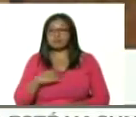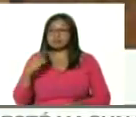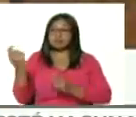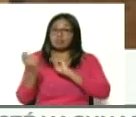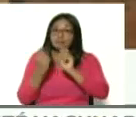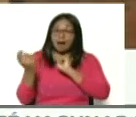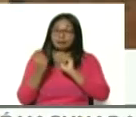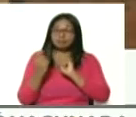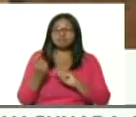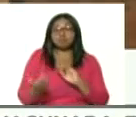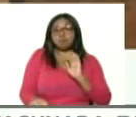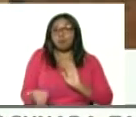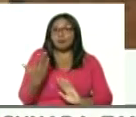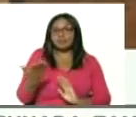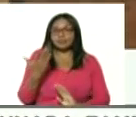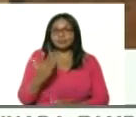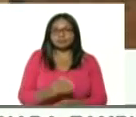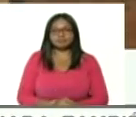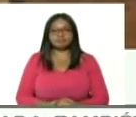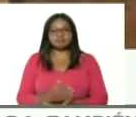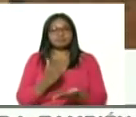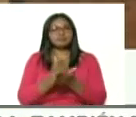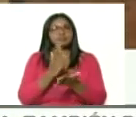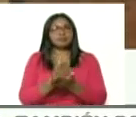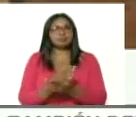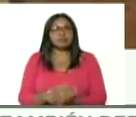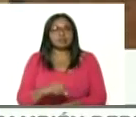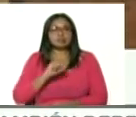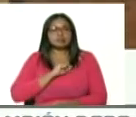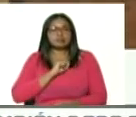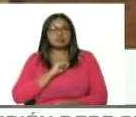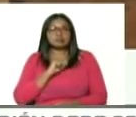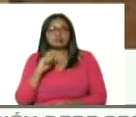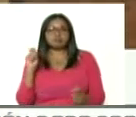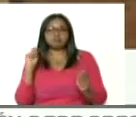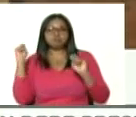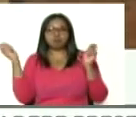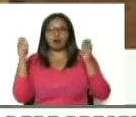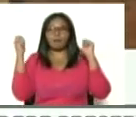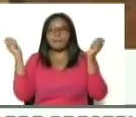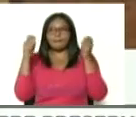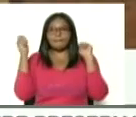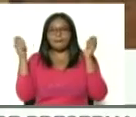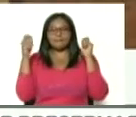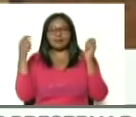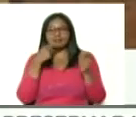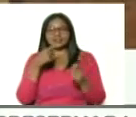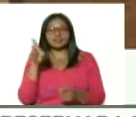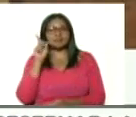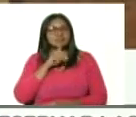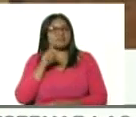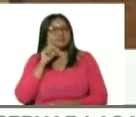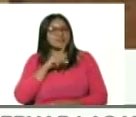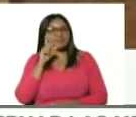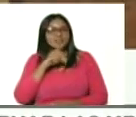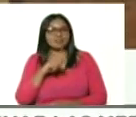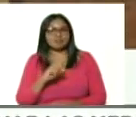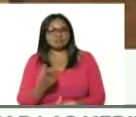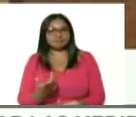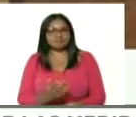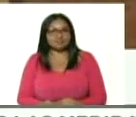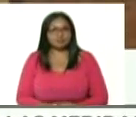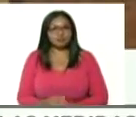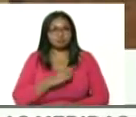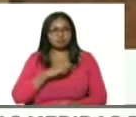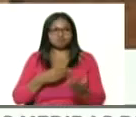importante. Siempre viene la campaña de miedo, la campaña de mentiras. Nosotros estamos construyendo